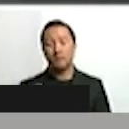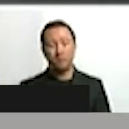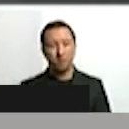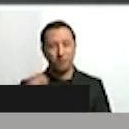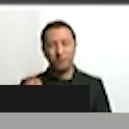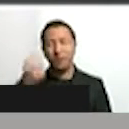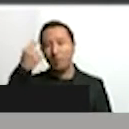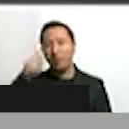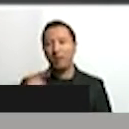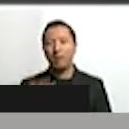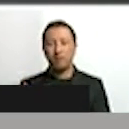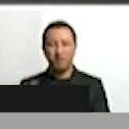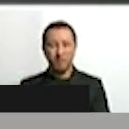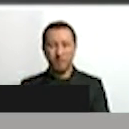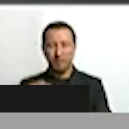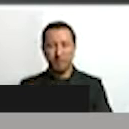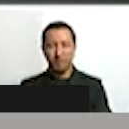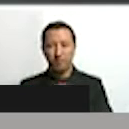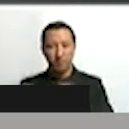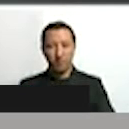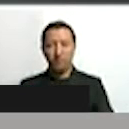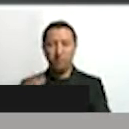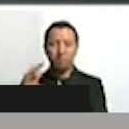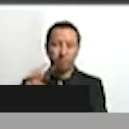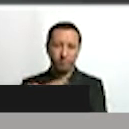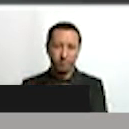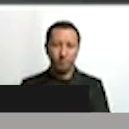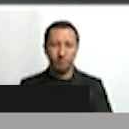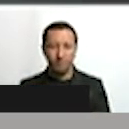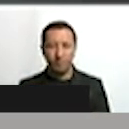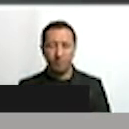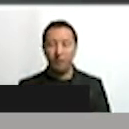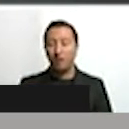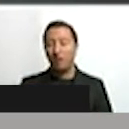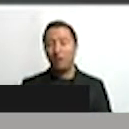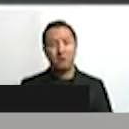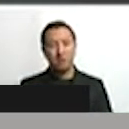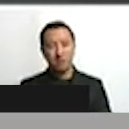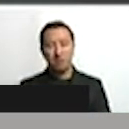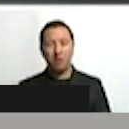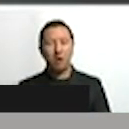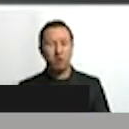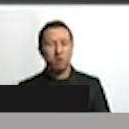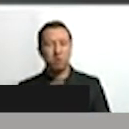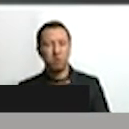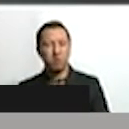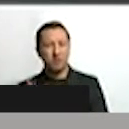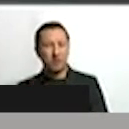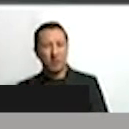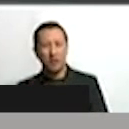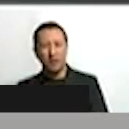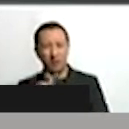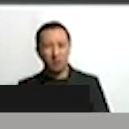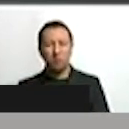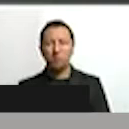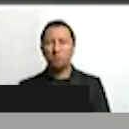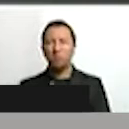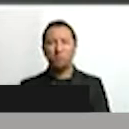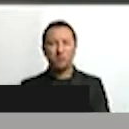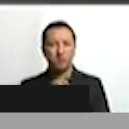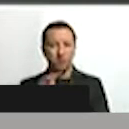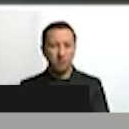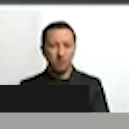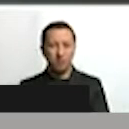todavía. Tenemos varios hospitales en Cancún, en Playa del Carmen,